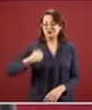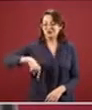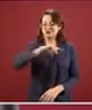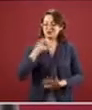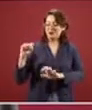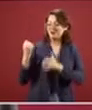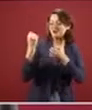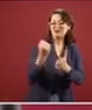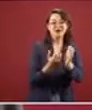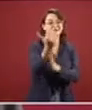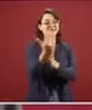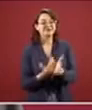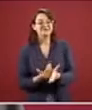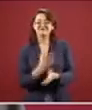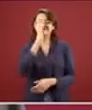porque el presupuesto